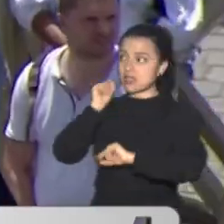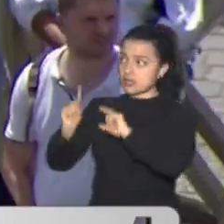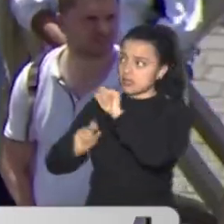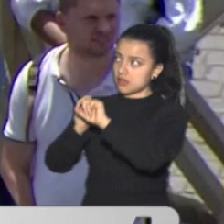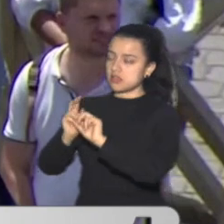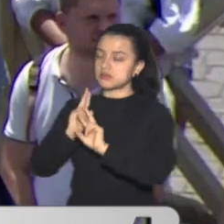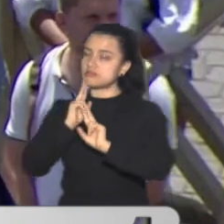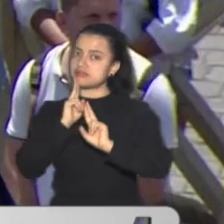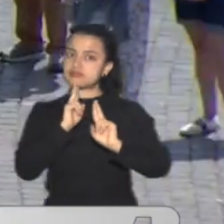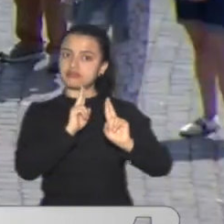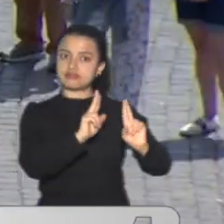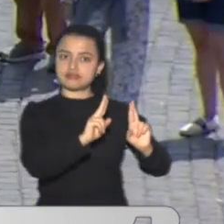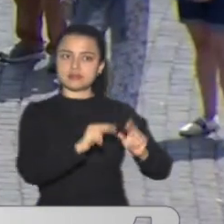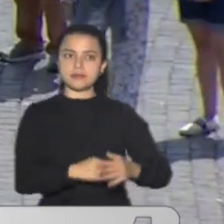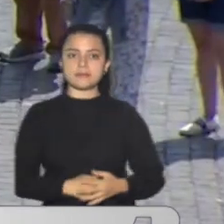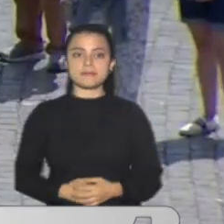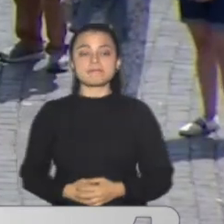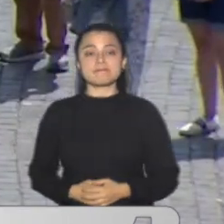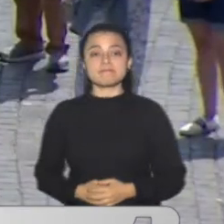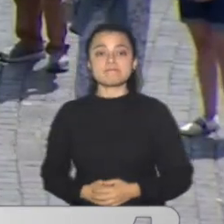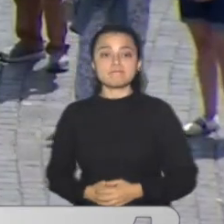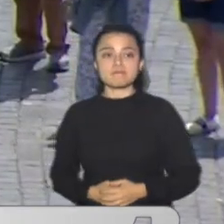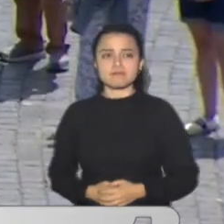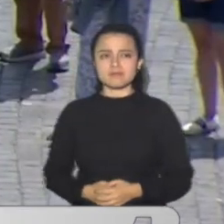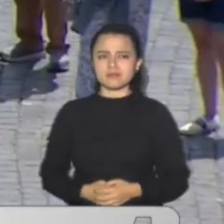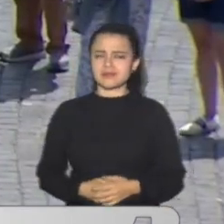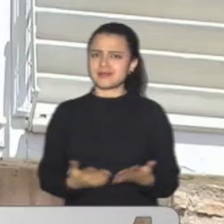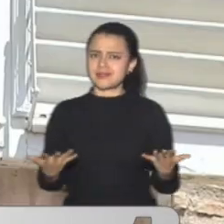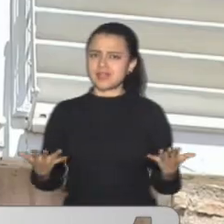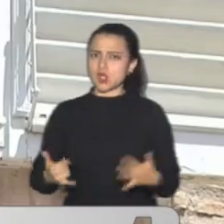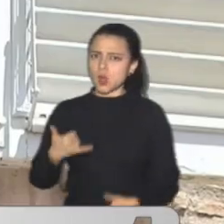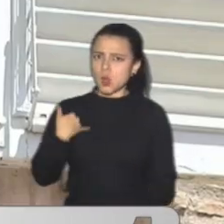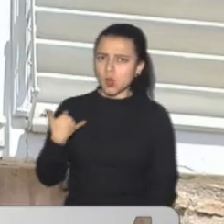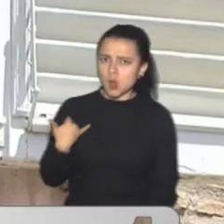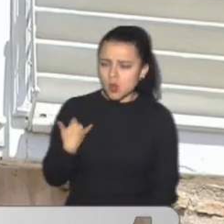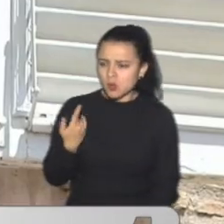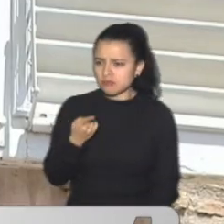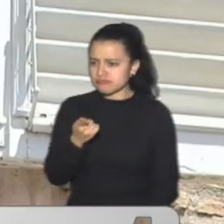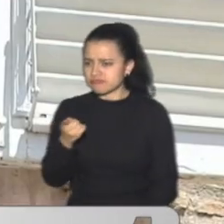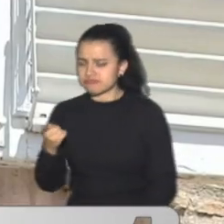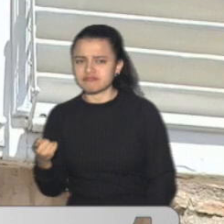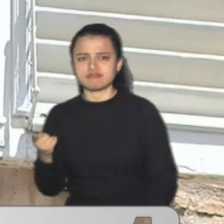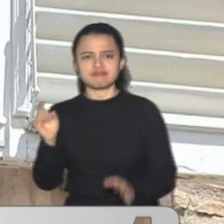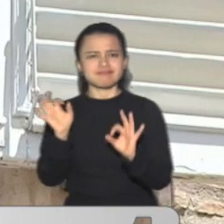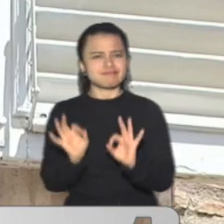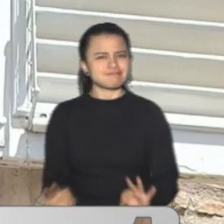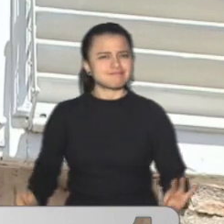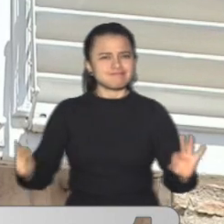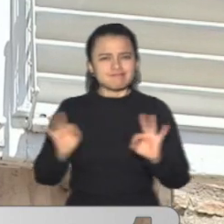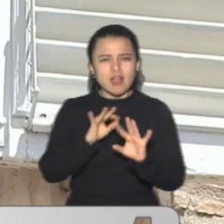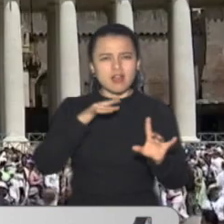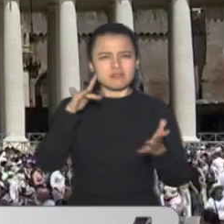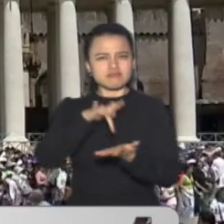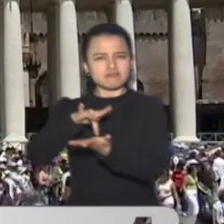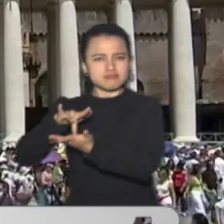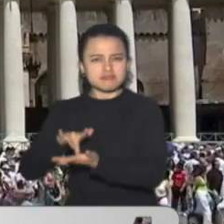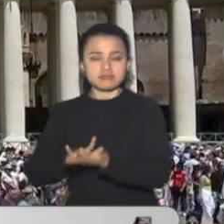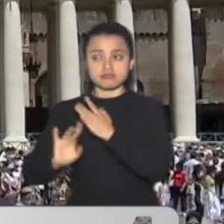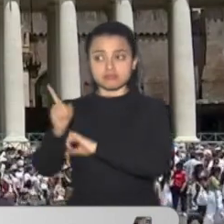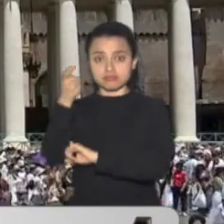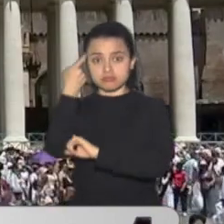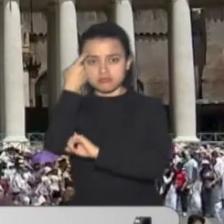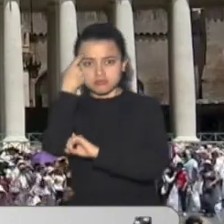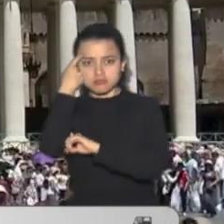el rol de las instituciones la importancia de los jóvenes la problemática social y la responsabilidad de los gobiernos la